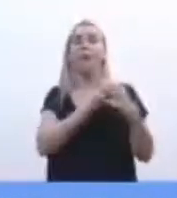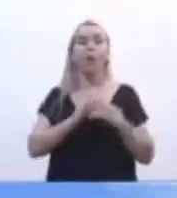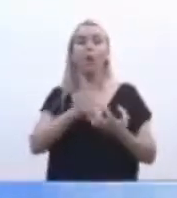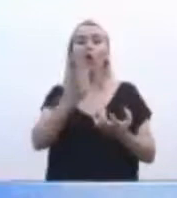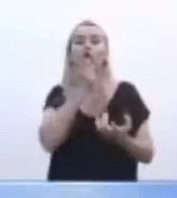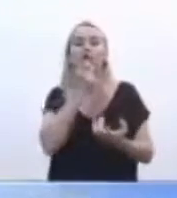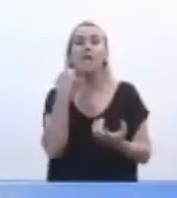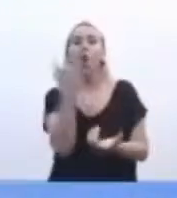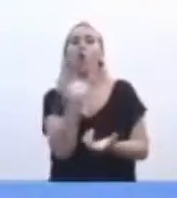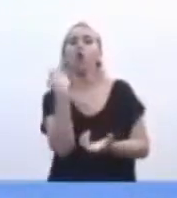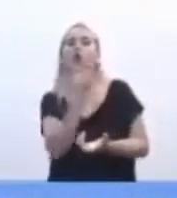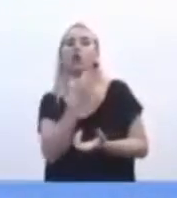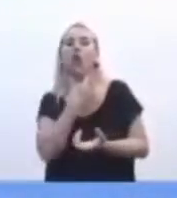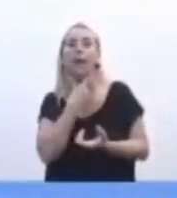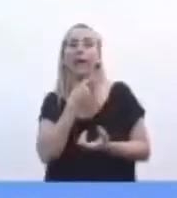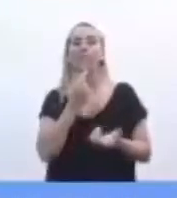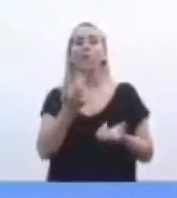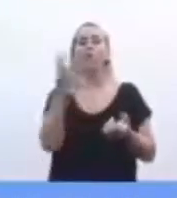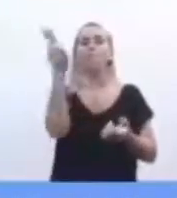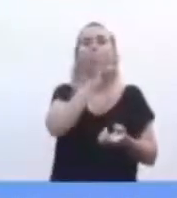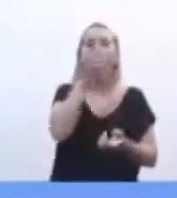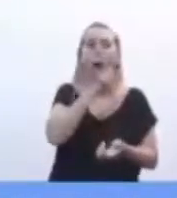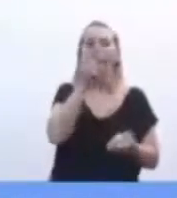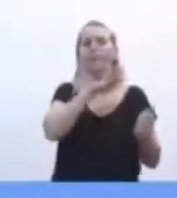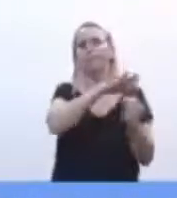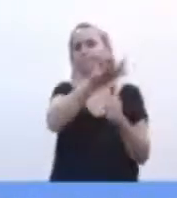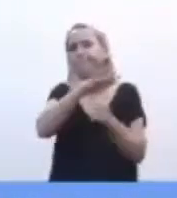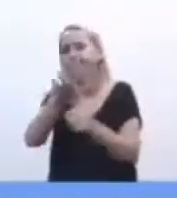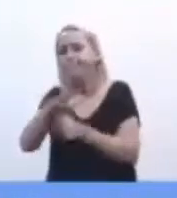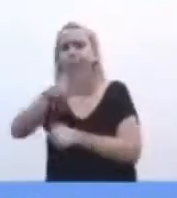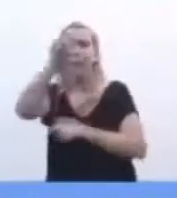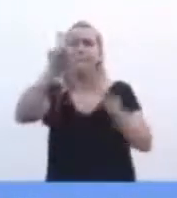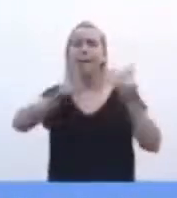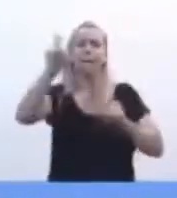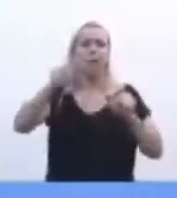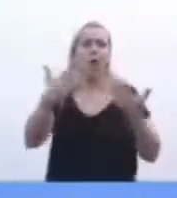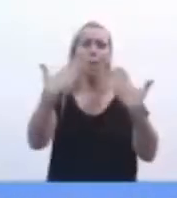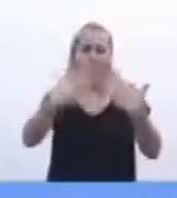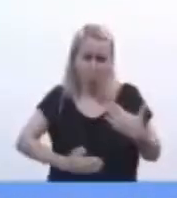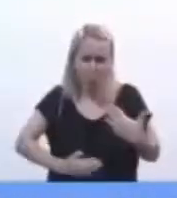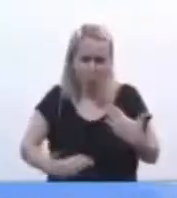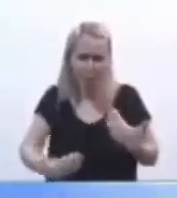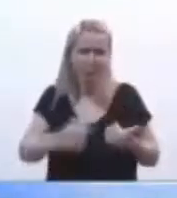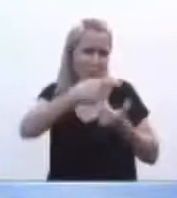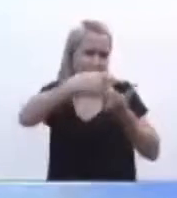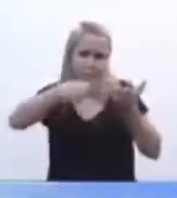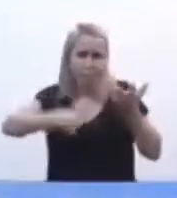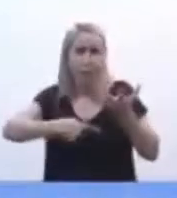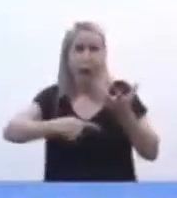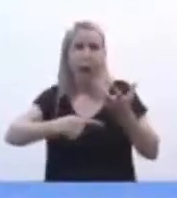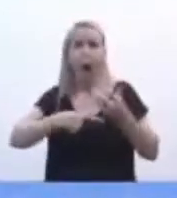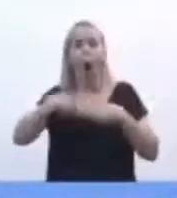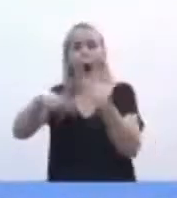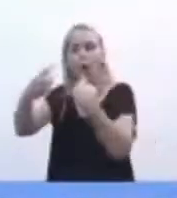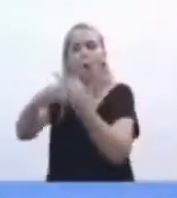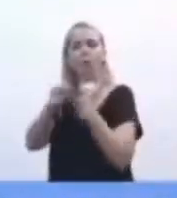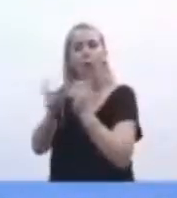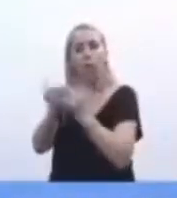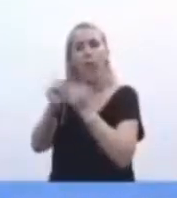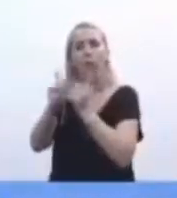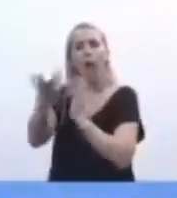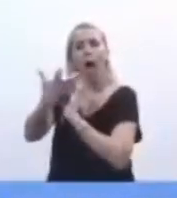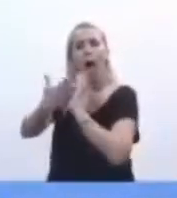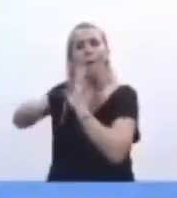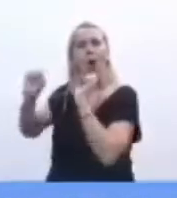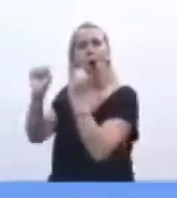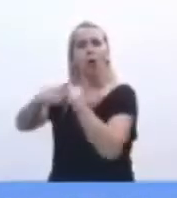mujeres diversidades y personas con capacidad de gestar sigan aportando en la clandestinidad